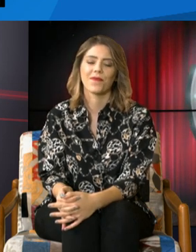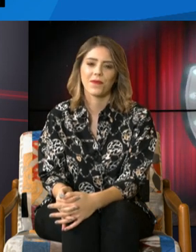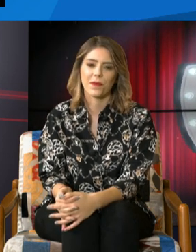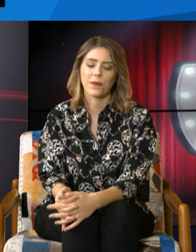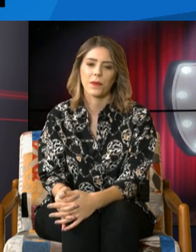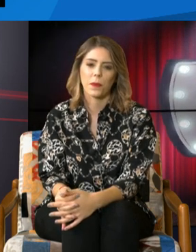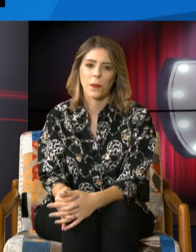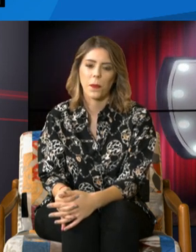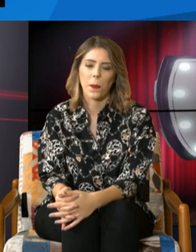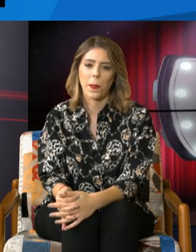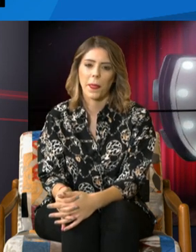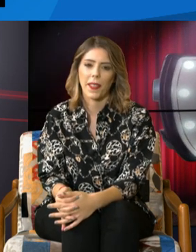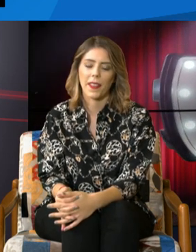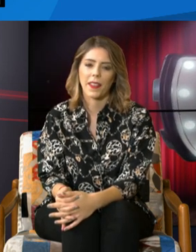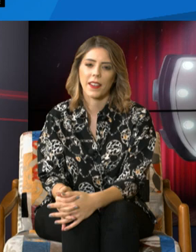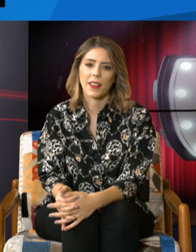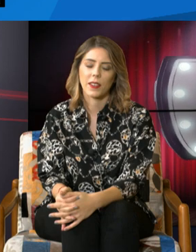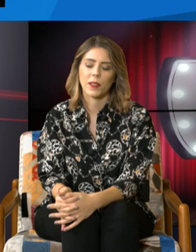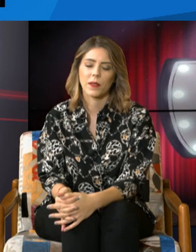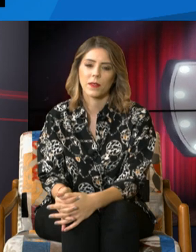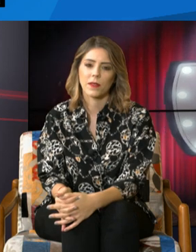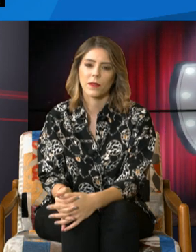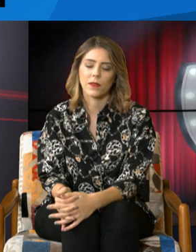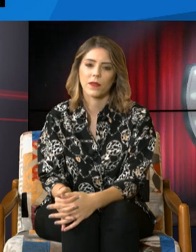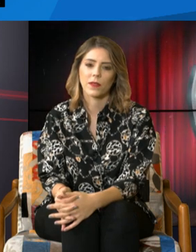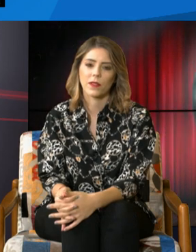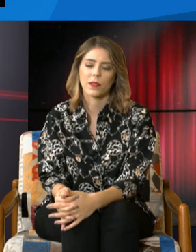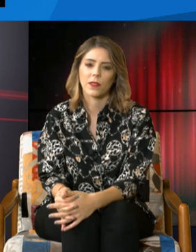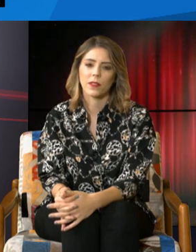dar o no esta tarde en el Congreso Nacional, específicamente en Cámara de Diputados.